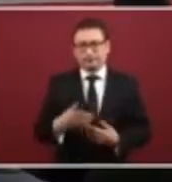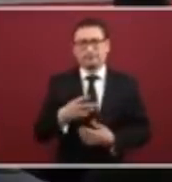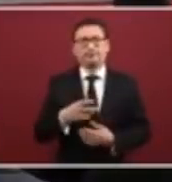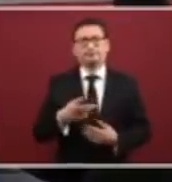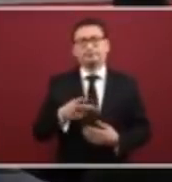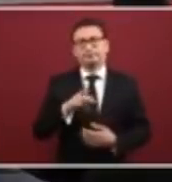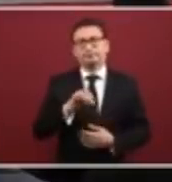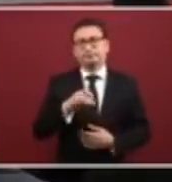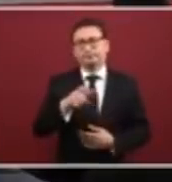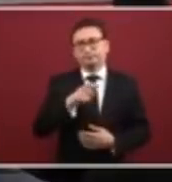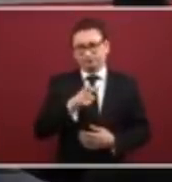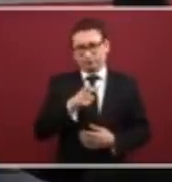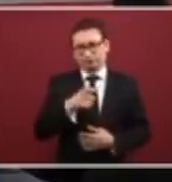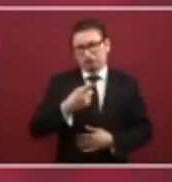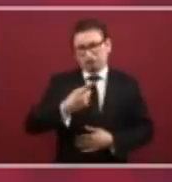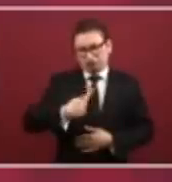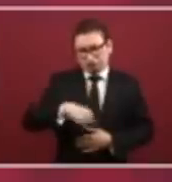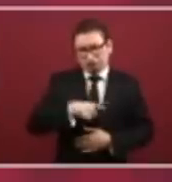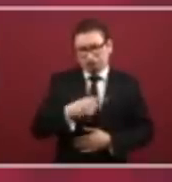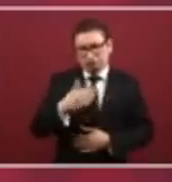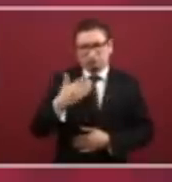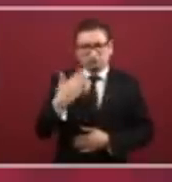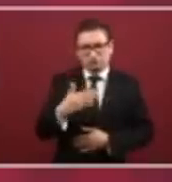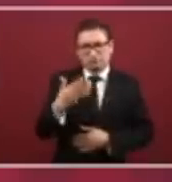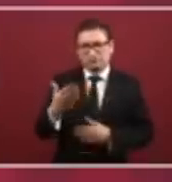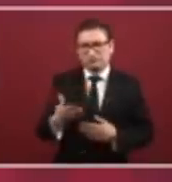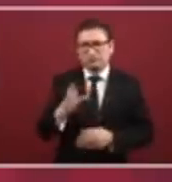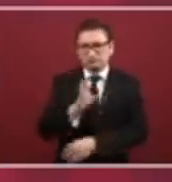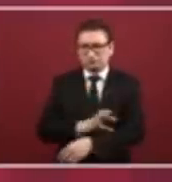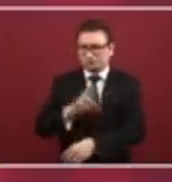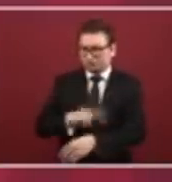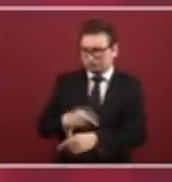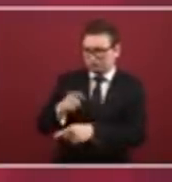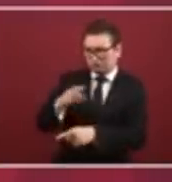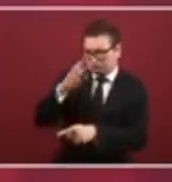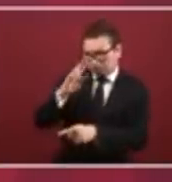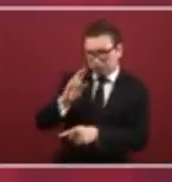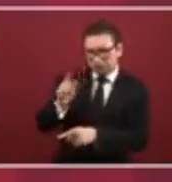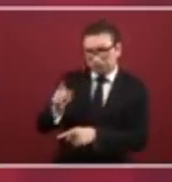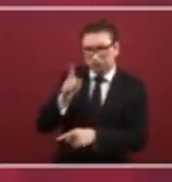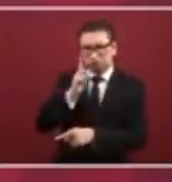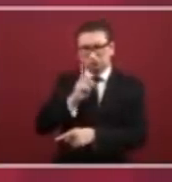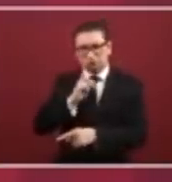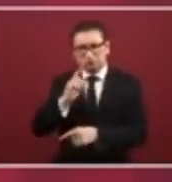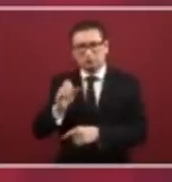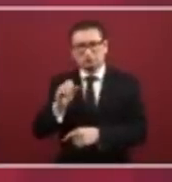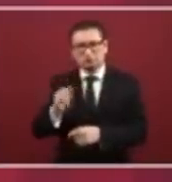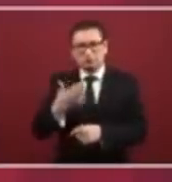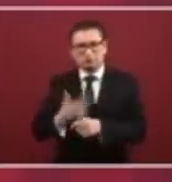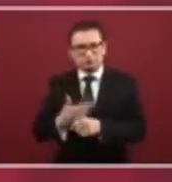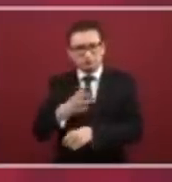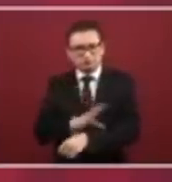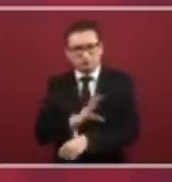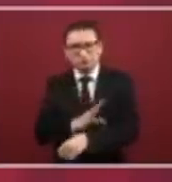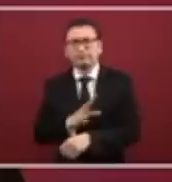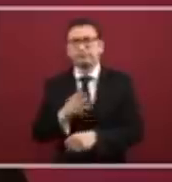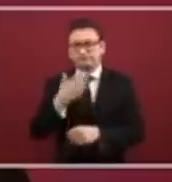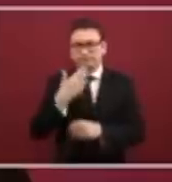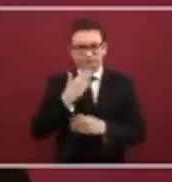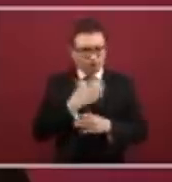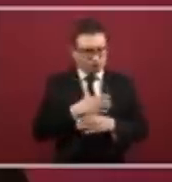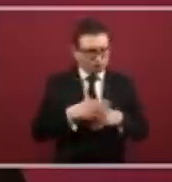Mexicanos pone a disposición de esta coordinación a cargo de la secretaria de Energía los